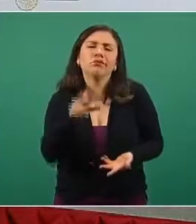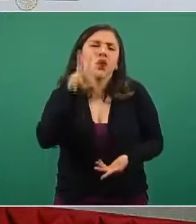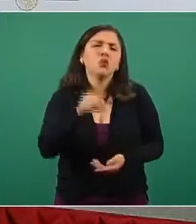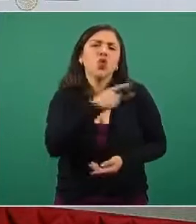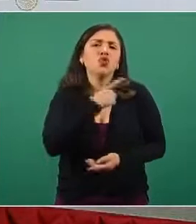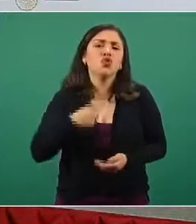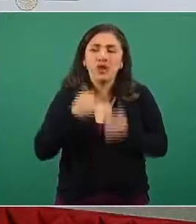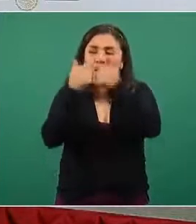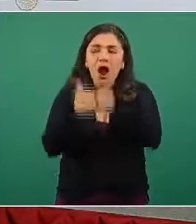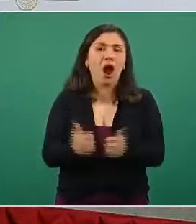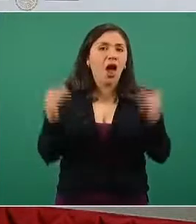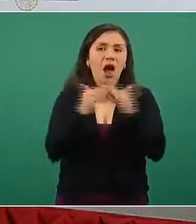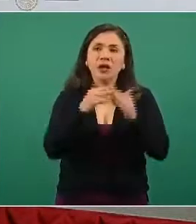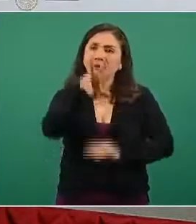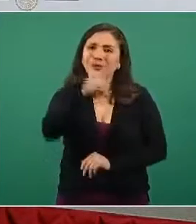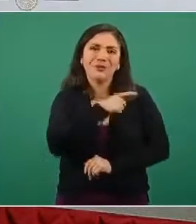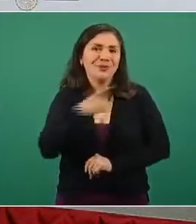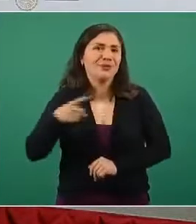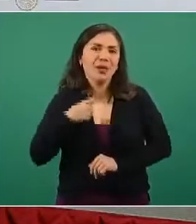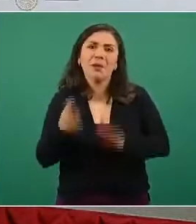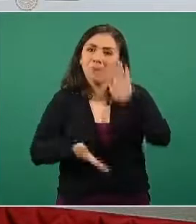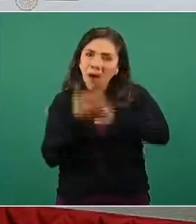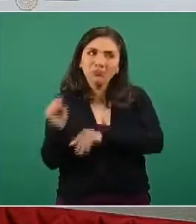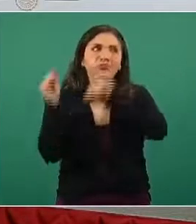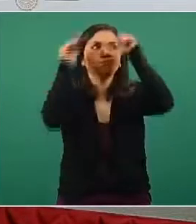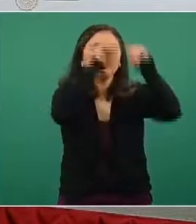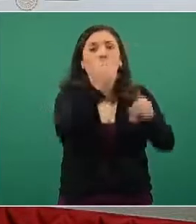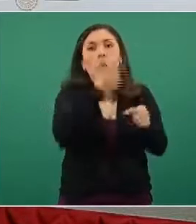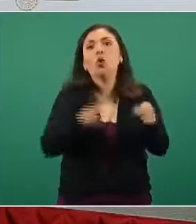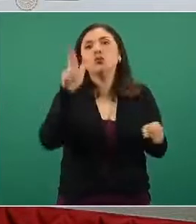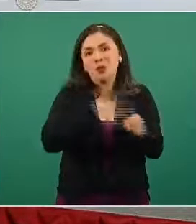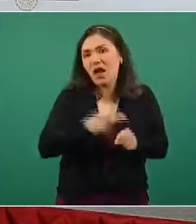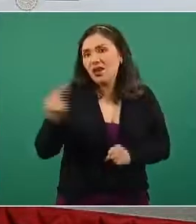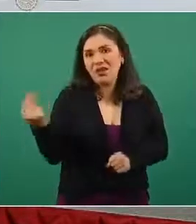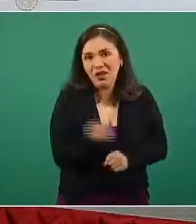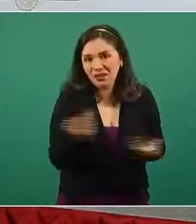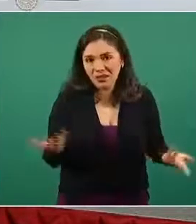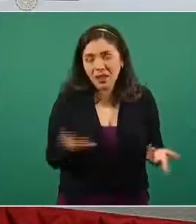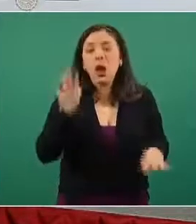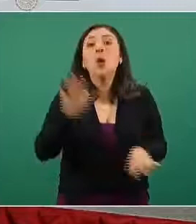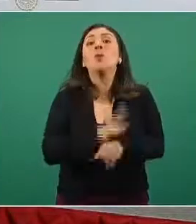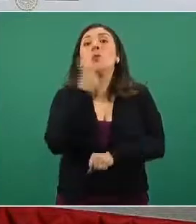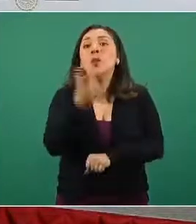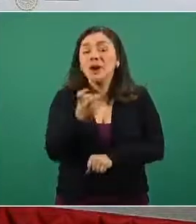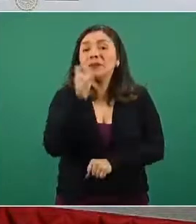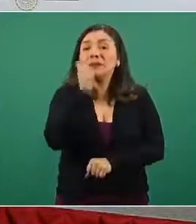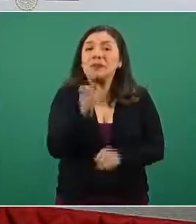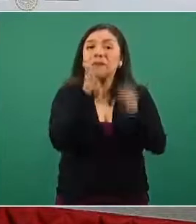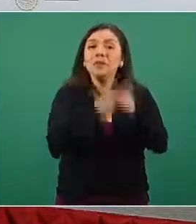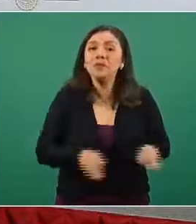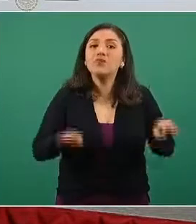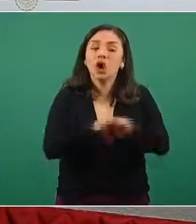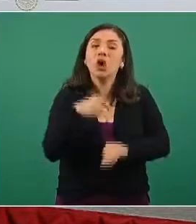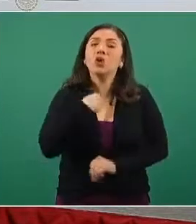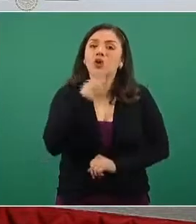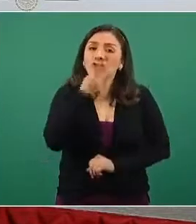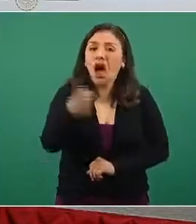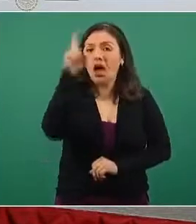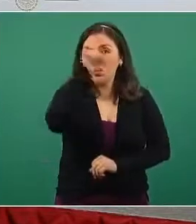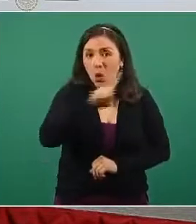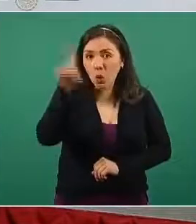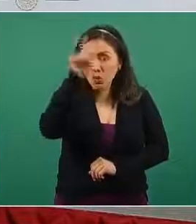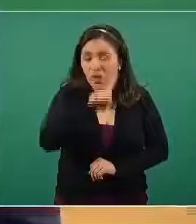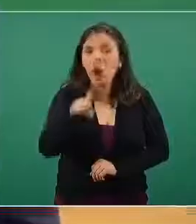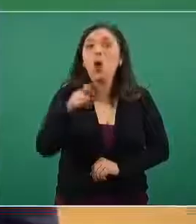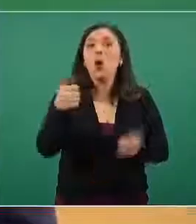bien en su domicilio, sino que debería de estar en un hospital. Por eso la importancia y la recomendación de la